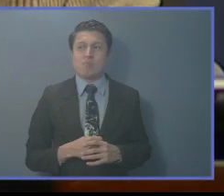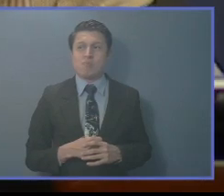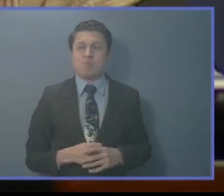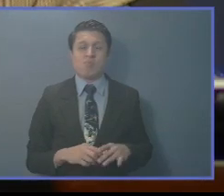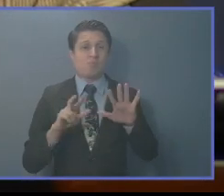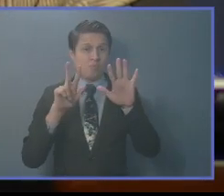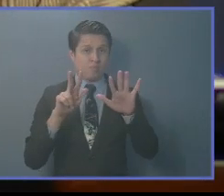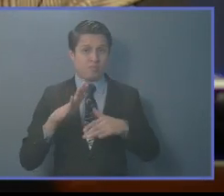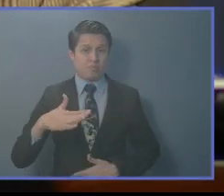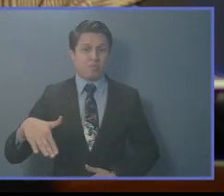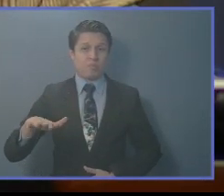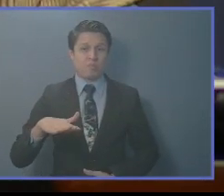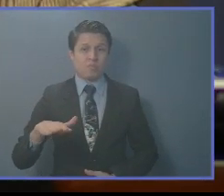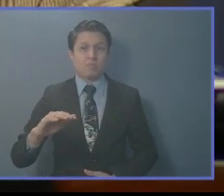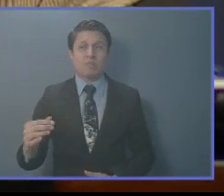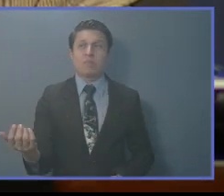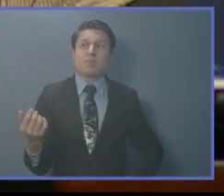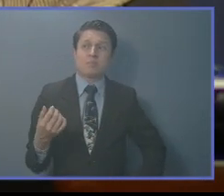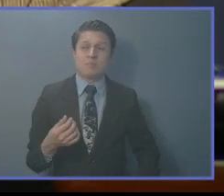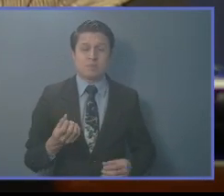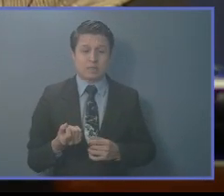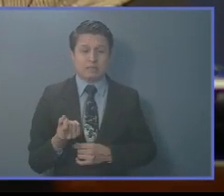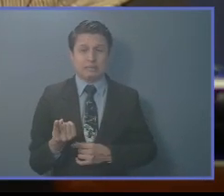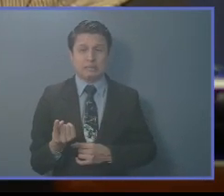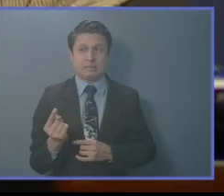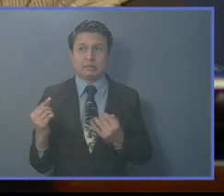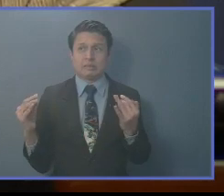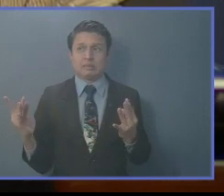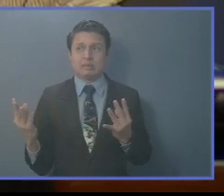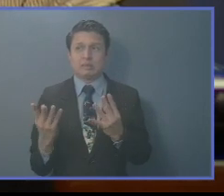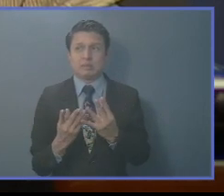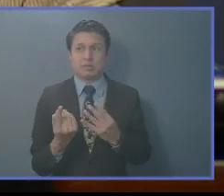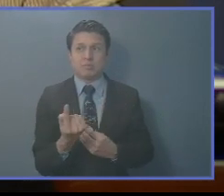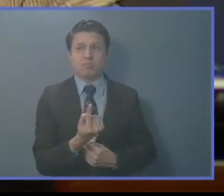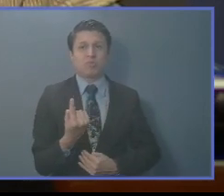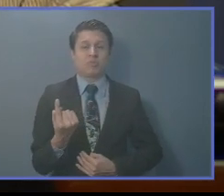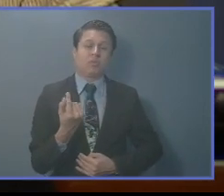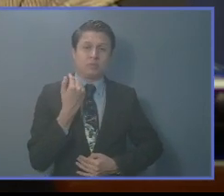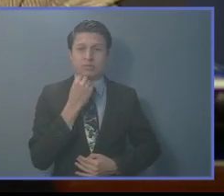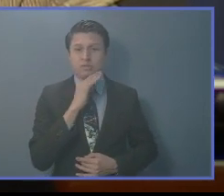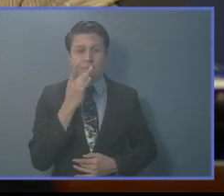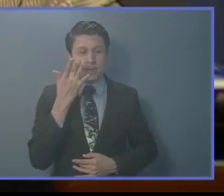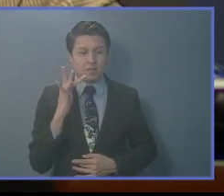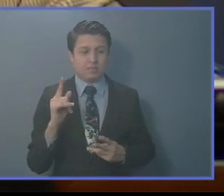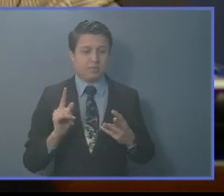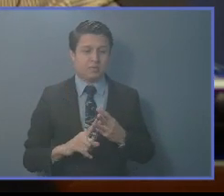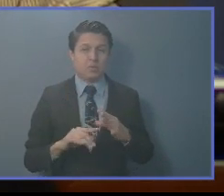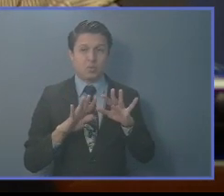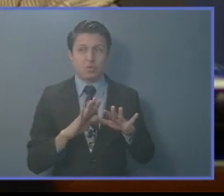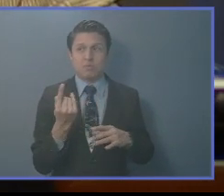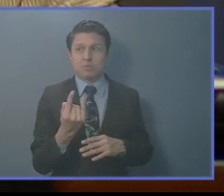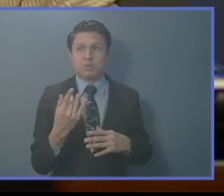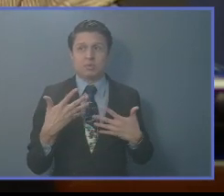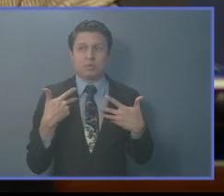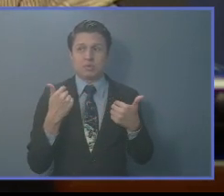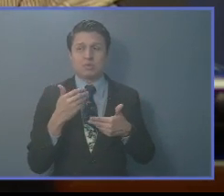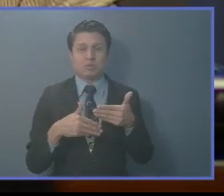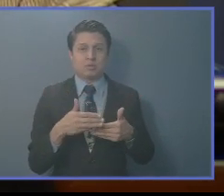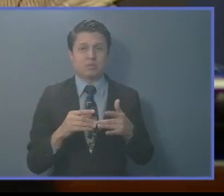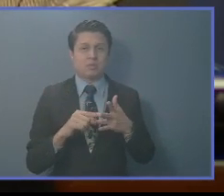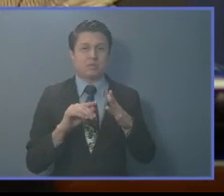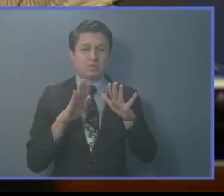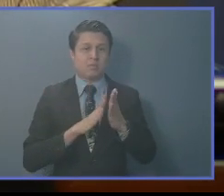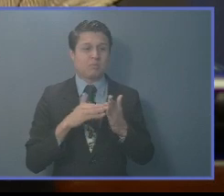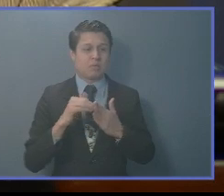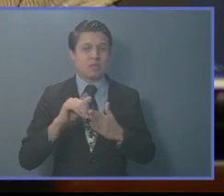8. Zonas o lugares con su alcance donde hayan establecido cordones sanitarios. 9. El número de recuperados por COVID-19. 10. Planes